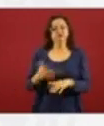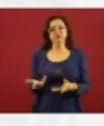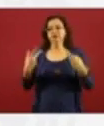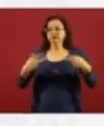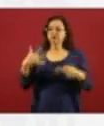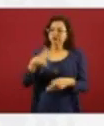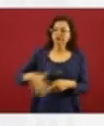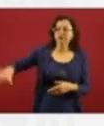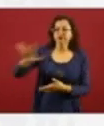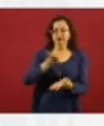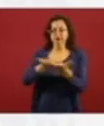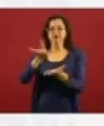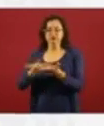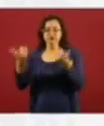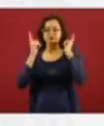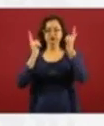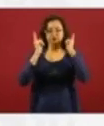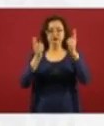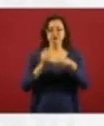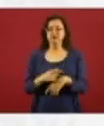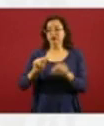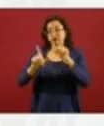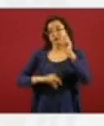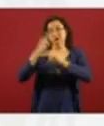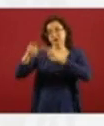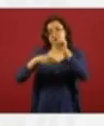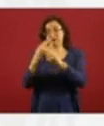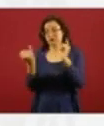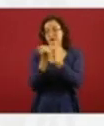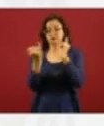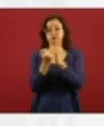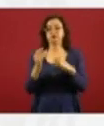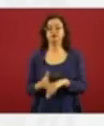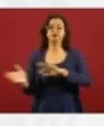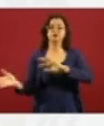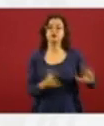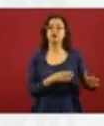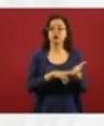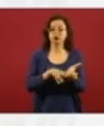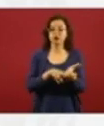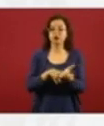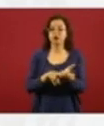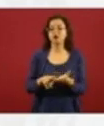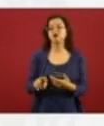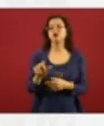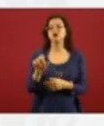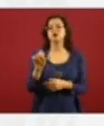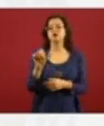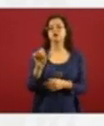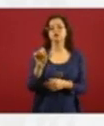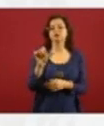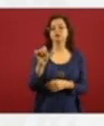con lo que estamos viviendo en México y en todo el mundo. Más baratas, 16 pesos con 80 centavos para el